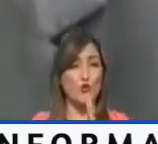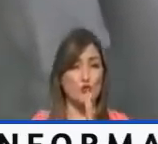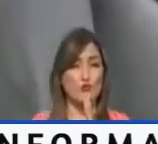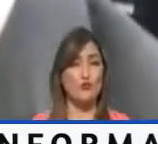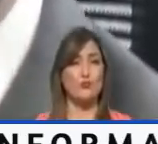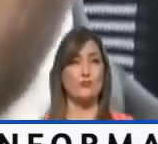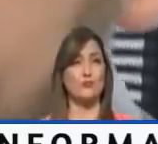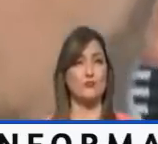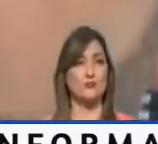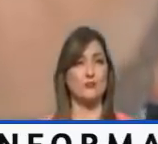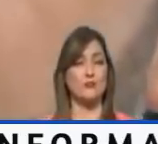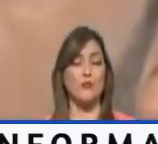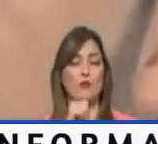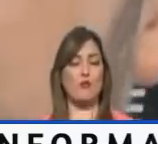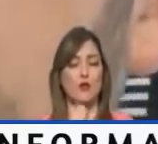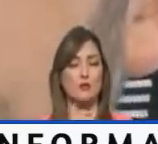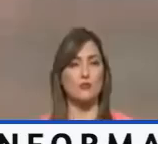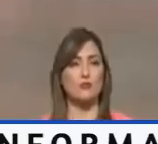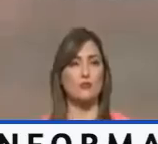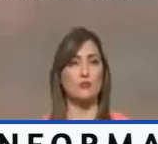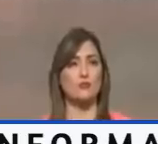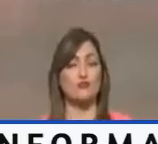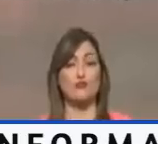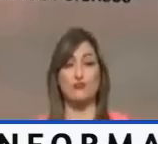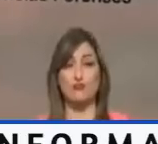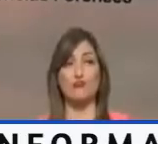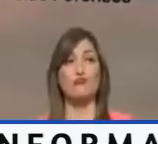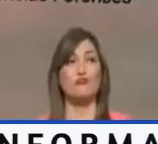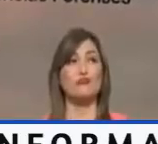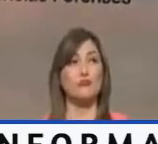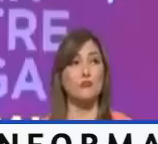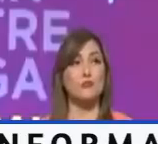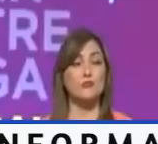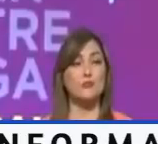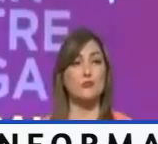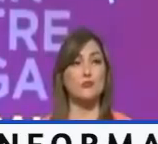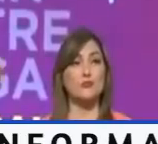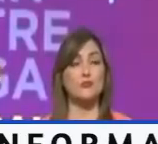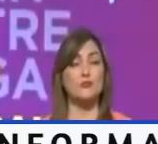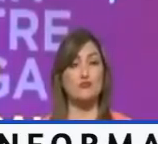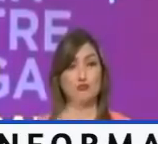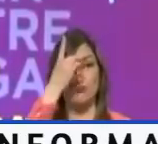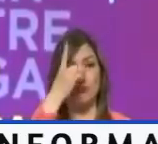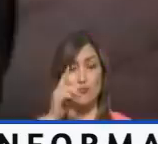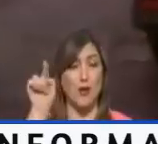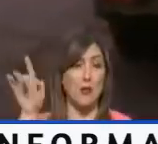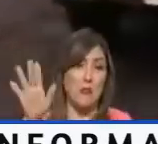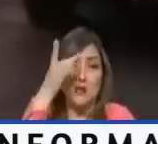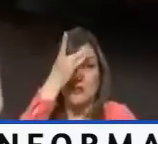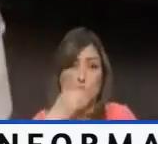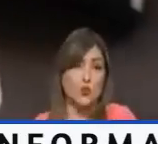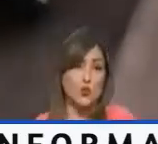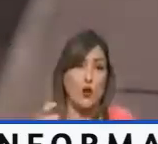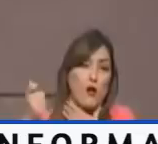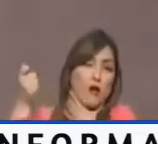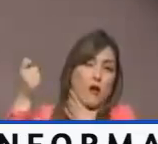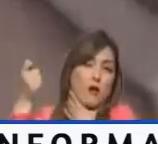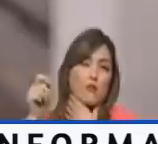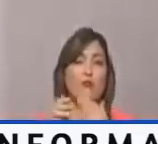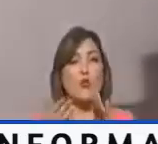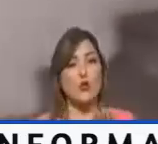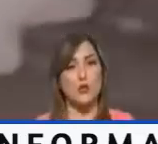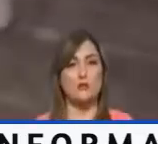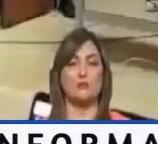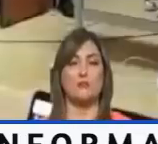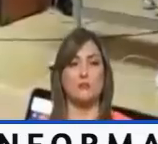espera la conclusión de las investigaciones que en un primer momento señalaron como suicidio. ocurrido en la celda de José Augusto. Se ha